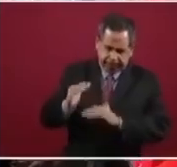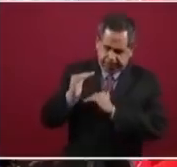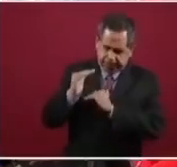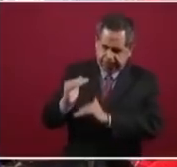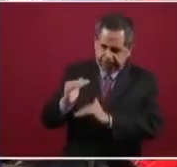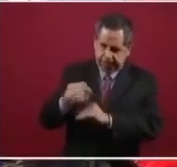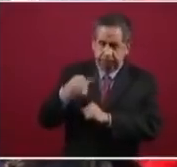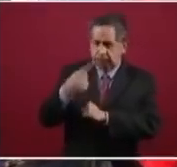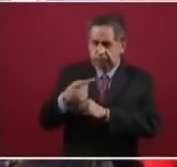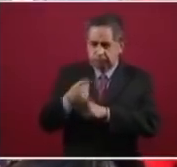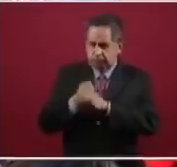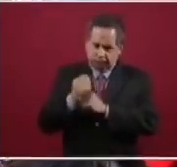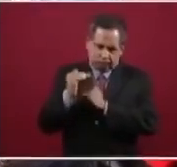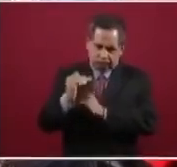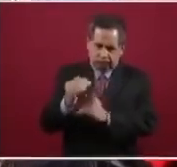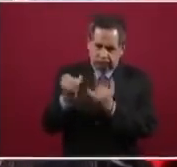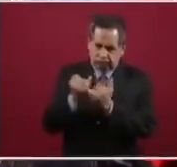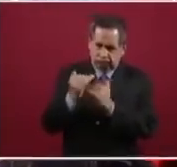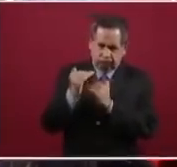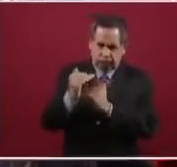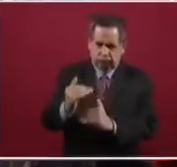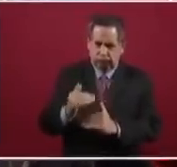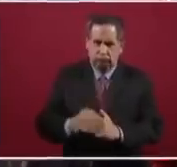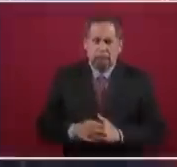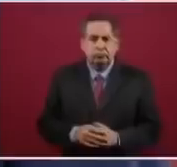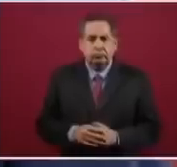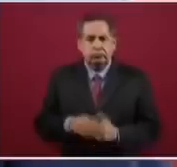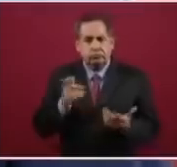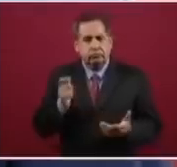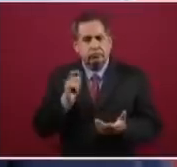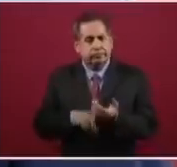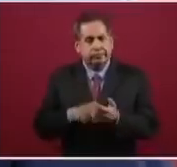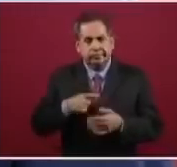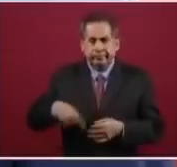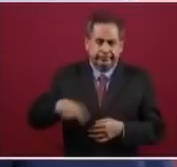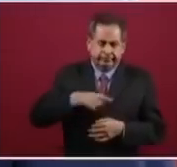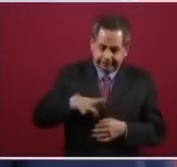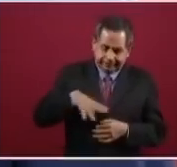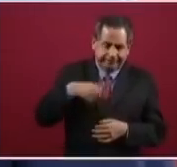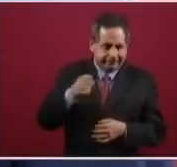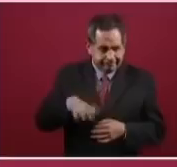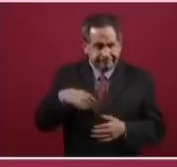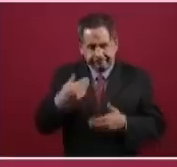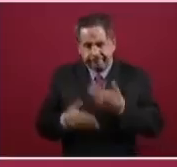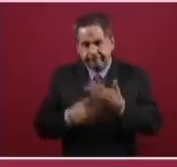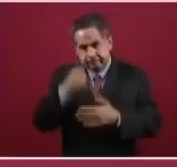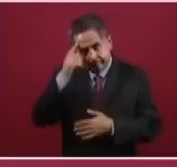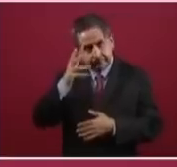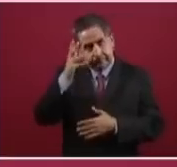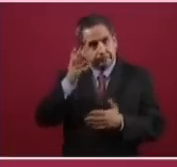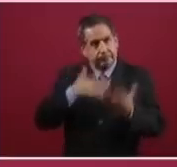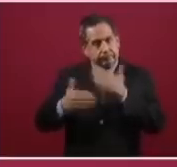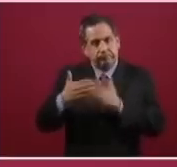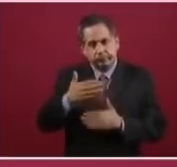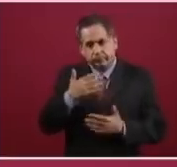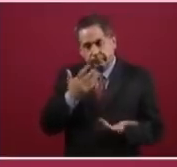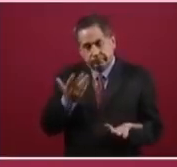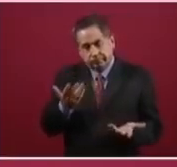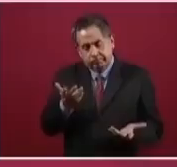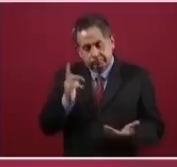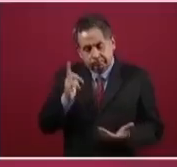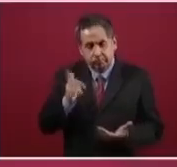año y en el que viene y estamos haciendo un gran esfuerzo para lograr esto